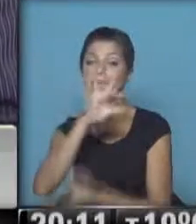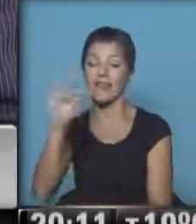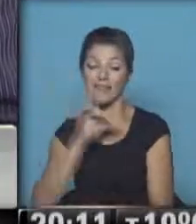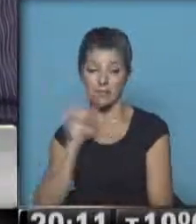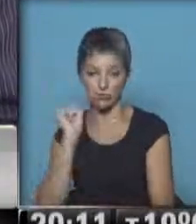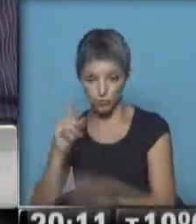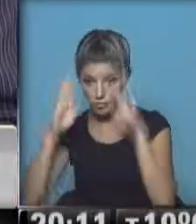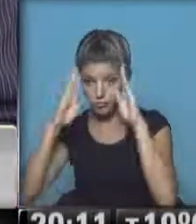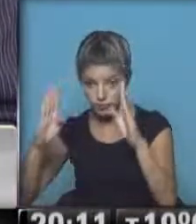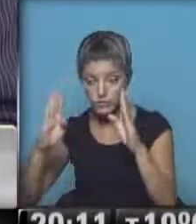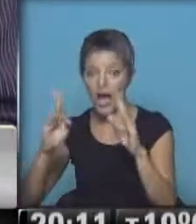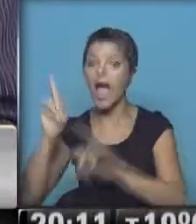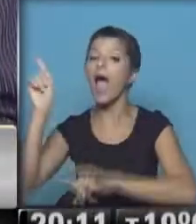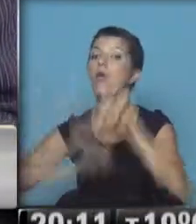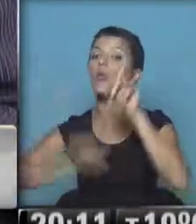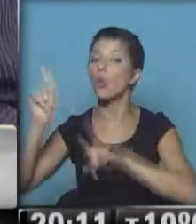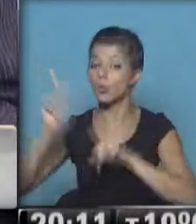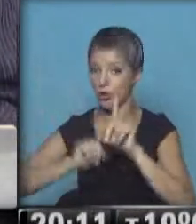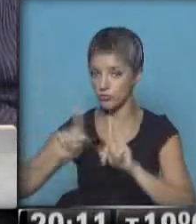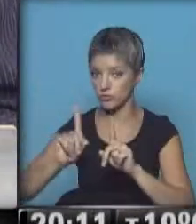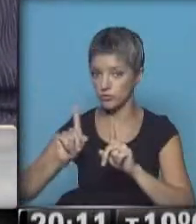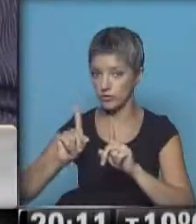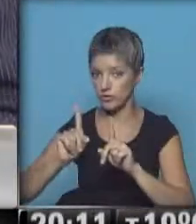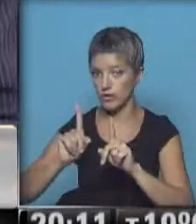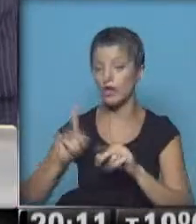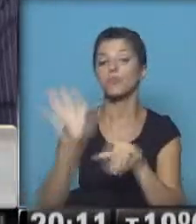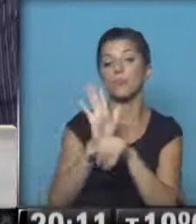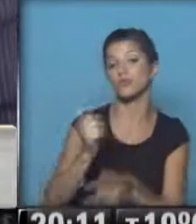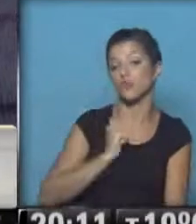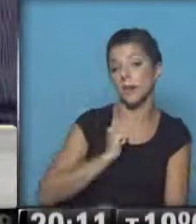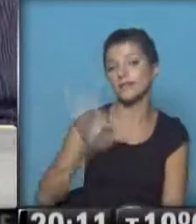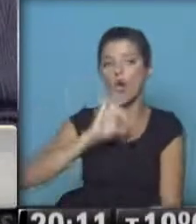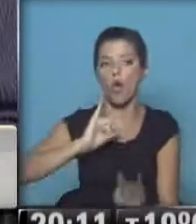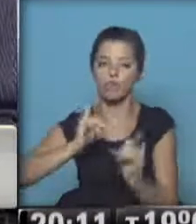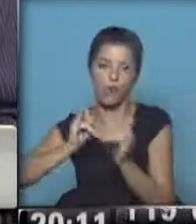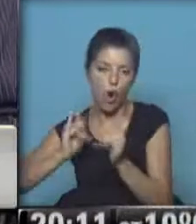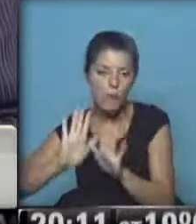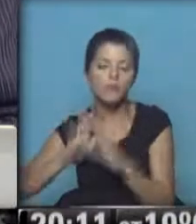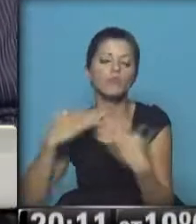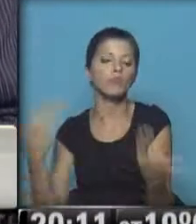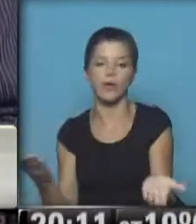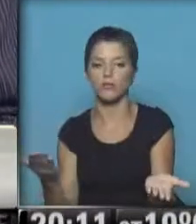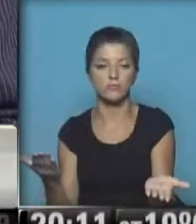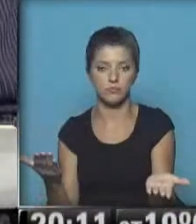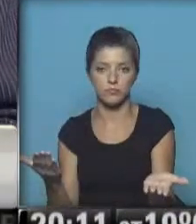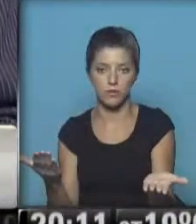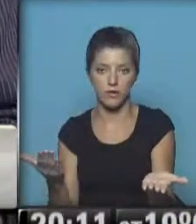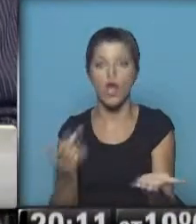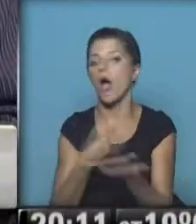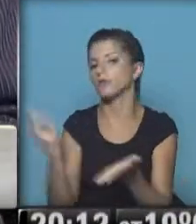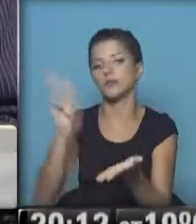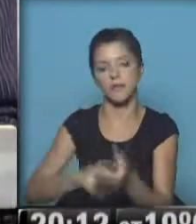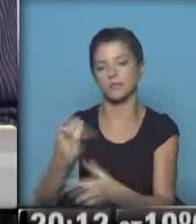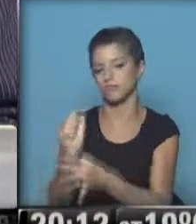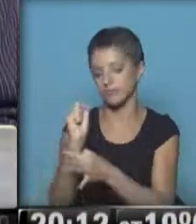Gallardo, por algunos de los habitualmente suplentes o juveniles, bueno, en definitiva, volvieron los grandes.